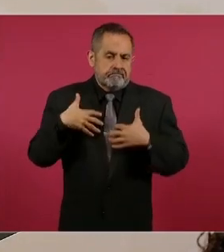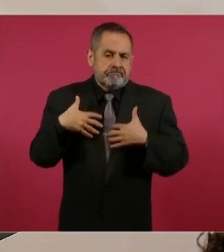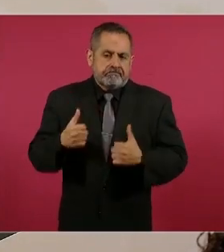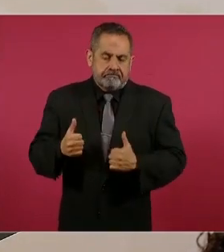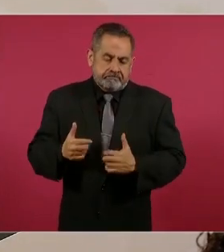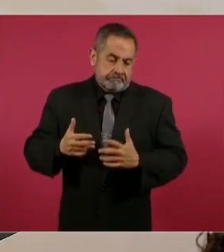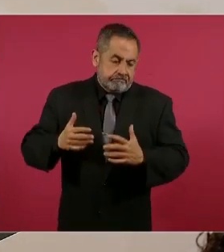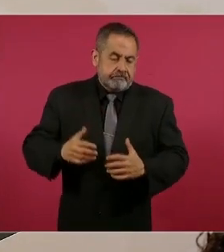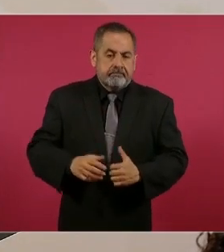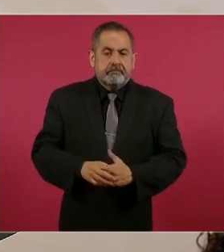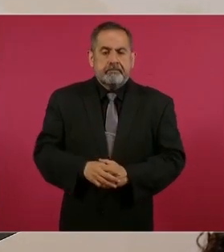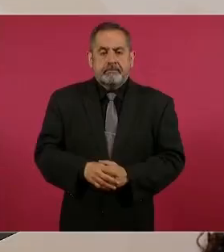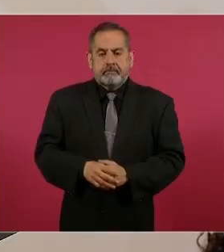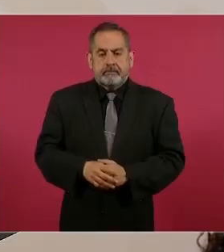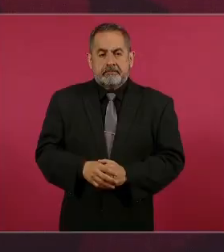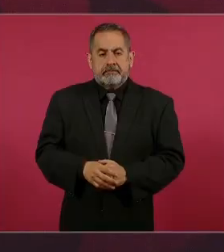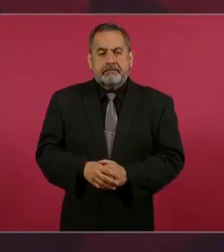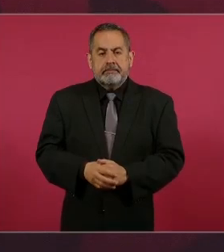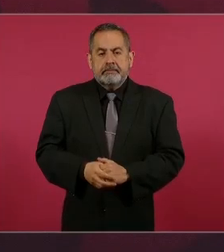quienes